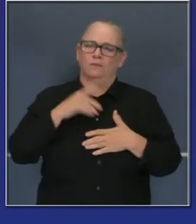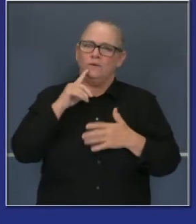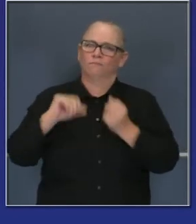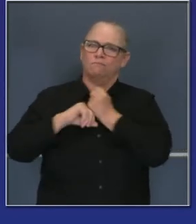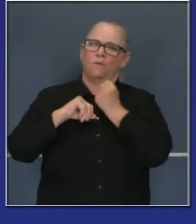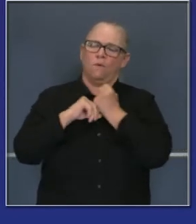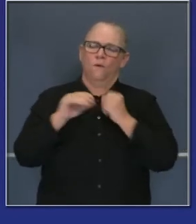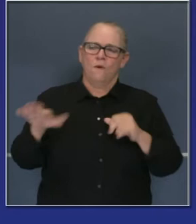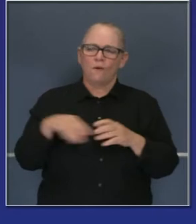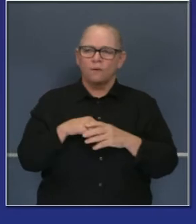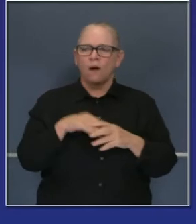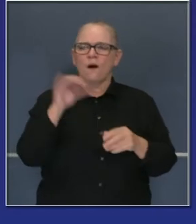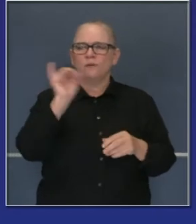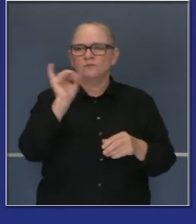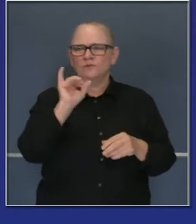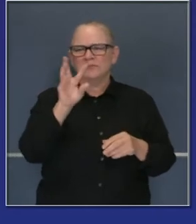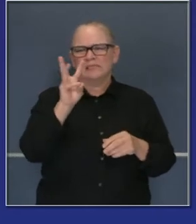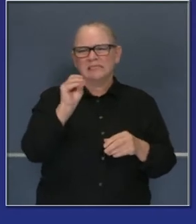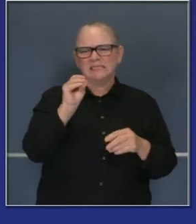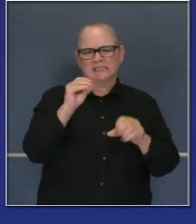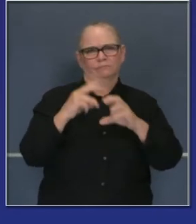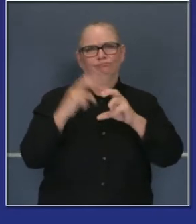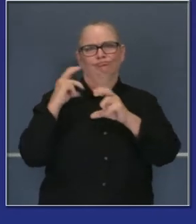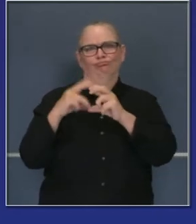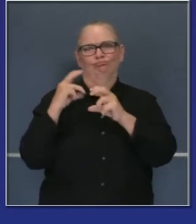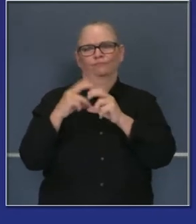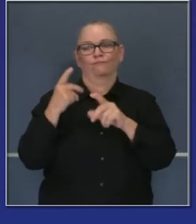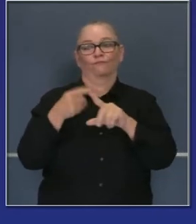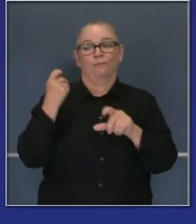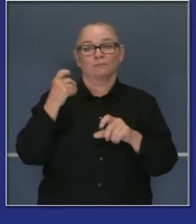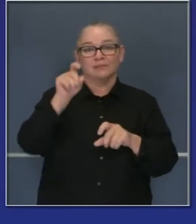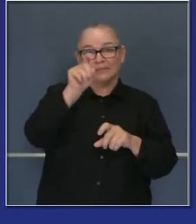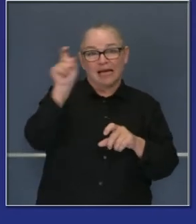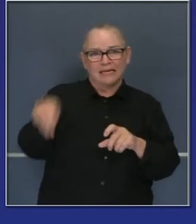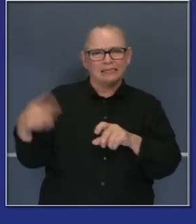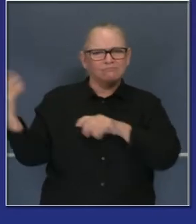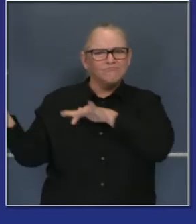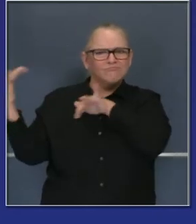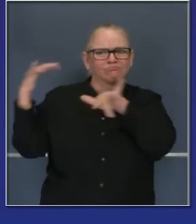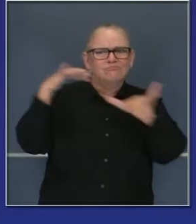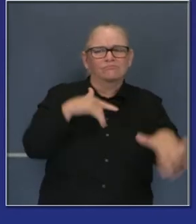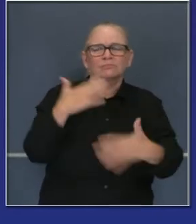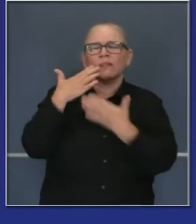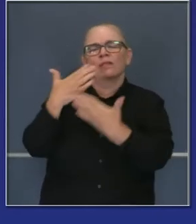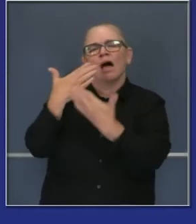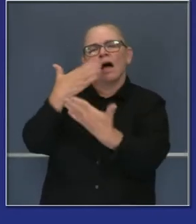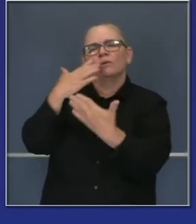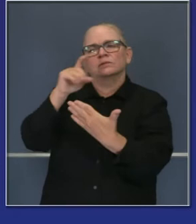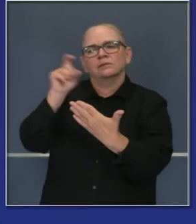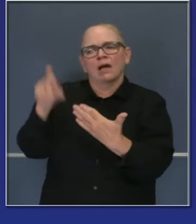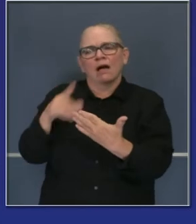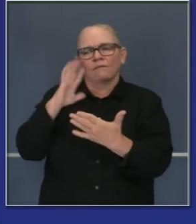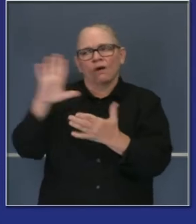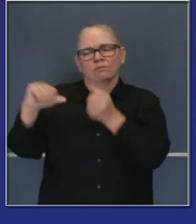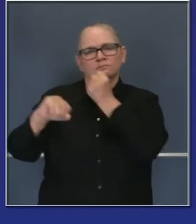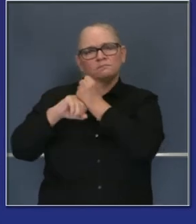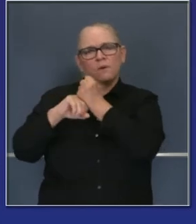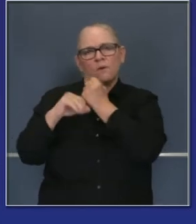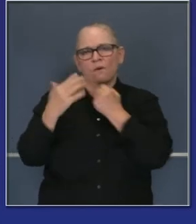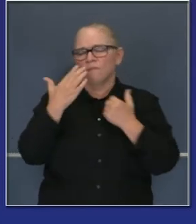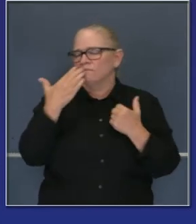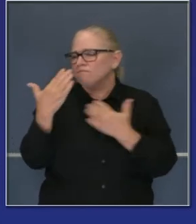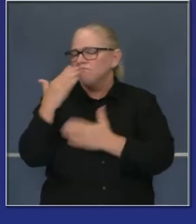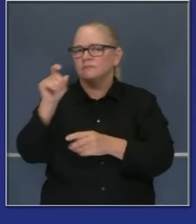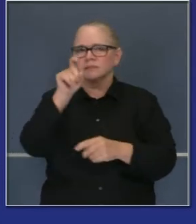incluyendo 60 camiones del estado de texas y quiero agradecer al gobernador abbott por su extraordinario apoyo